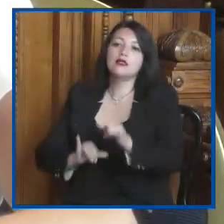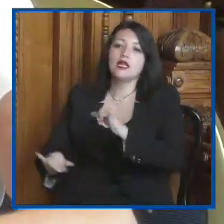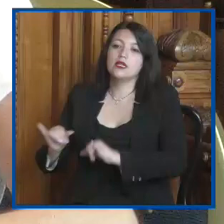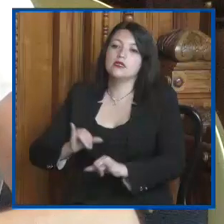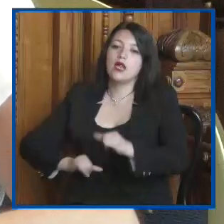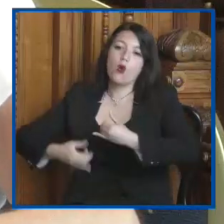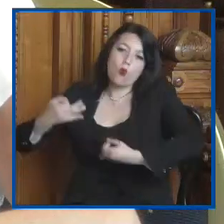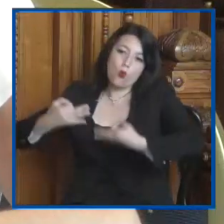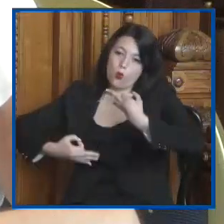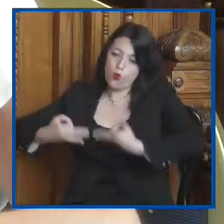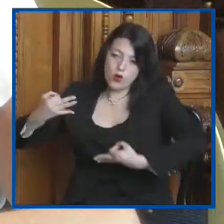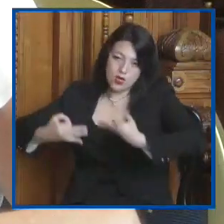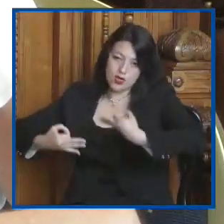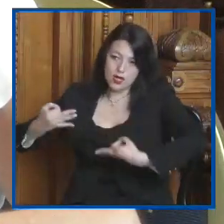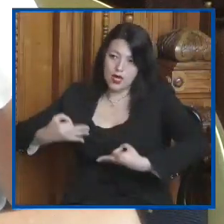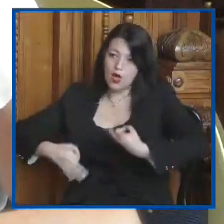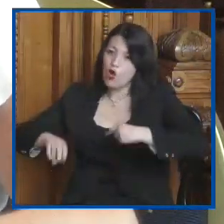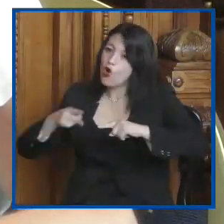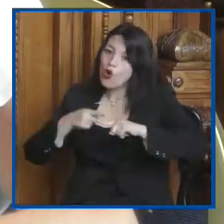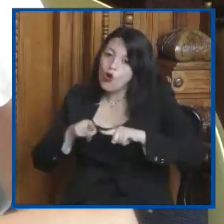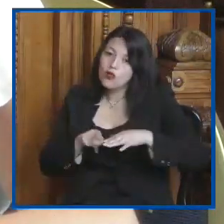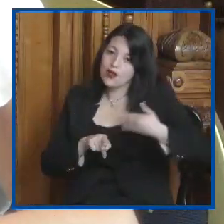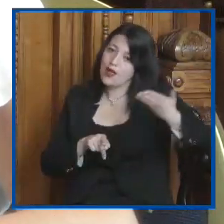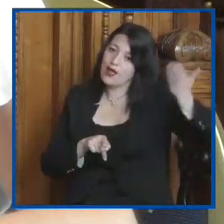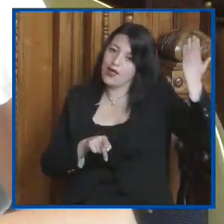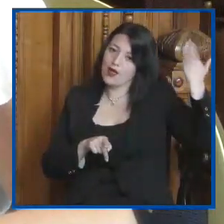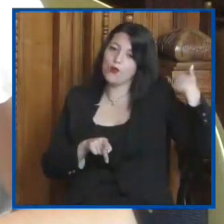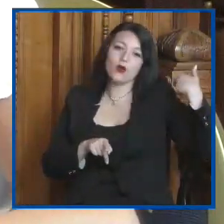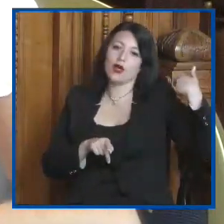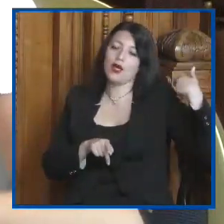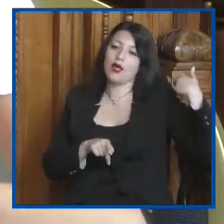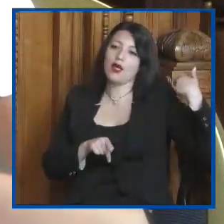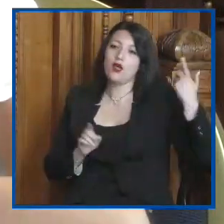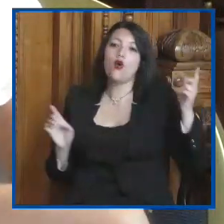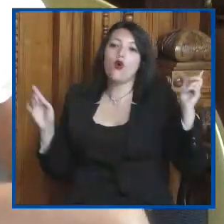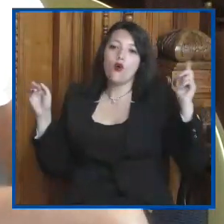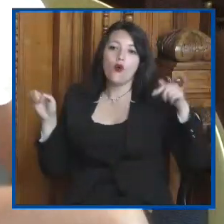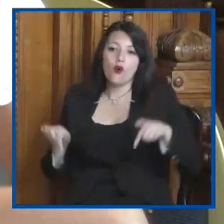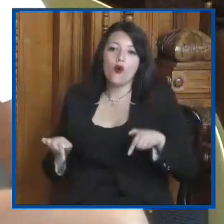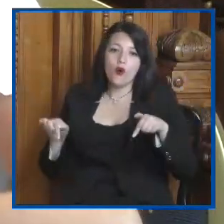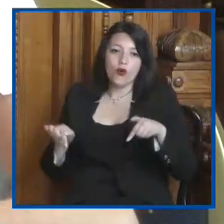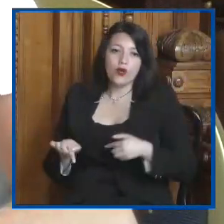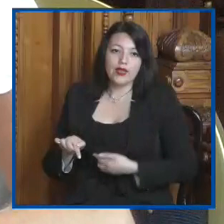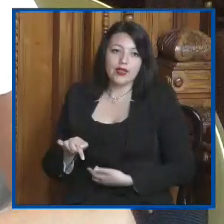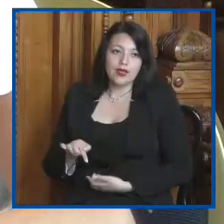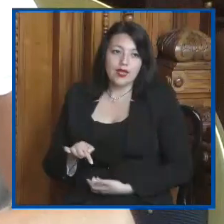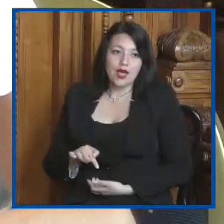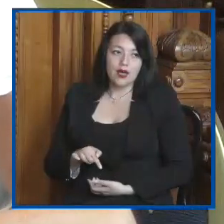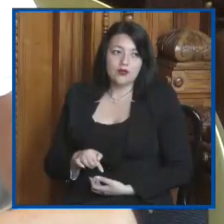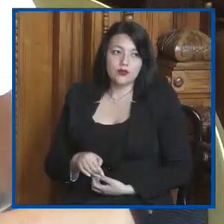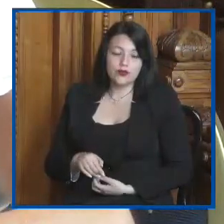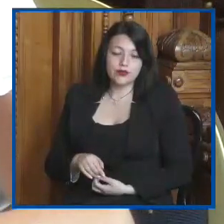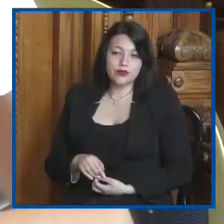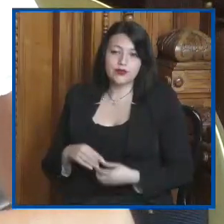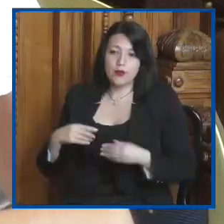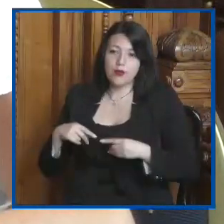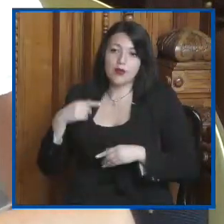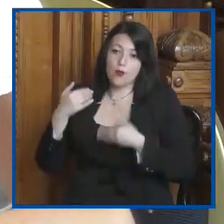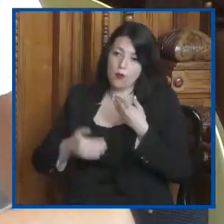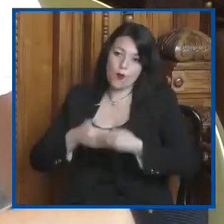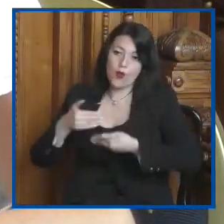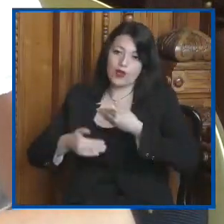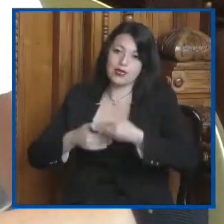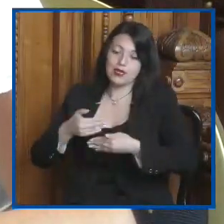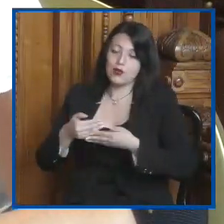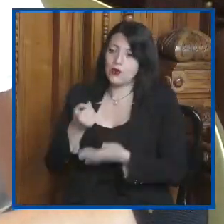jurídica. Bueno, habrá sido de otra época. Digo, en esta lógica de modernizarnos también está modernizarnos nuestro